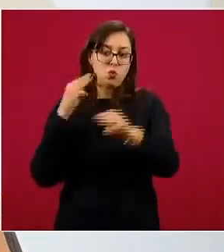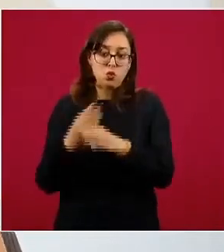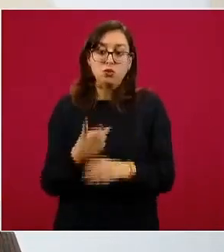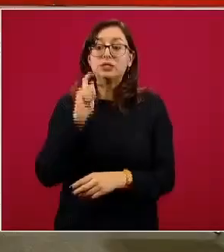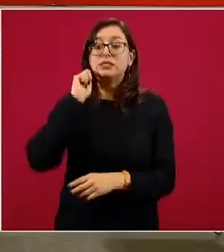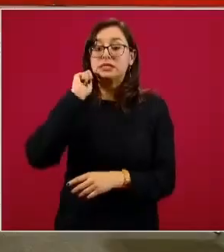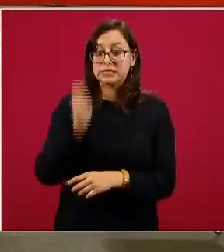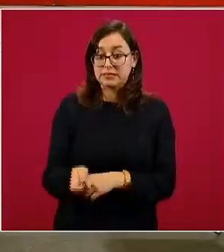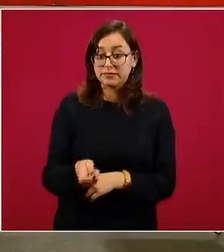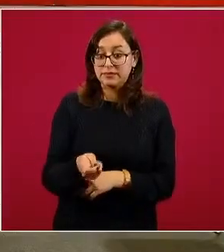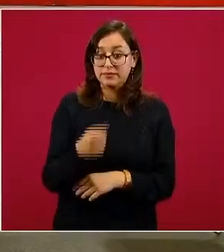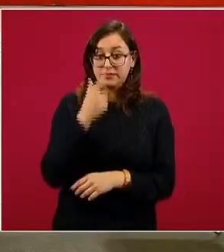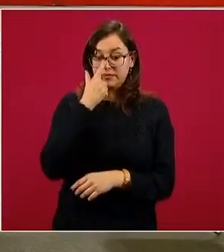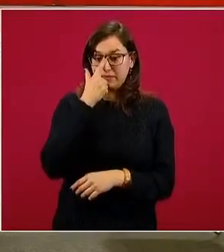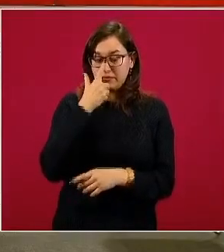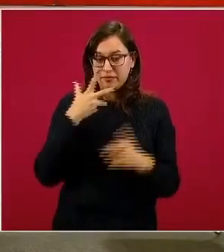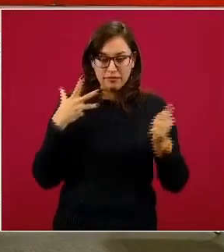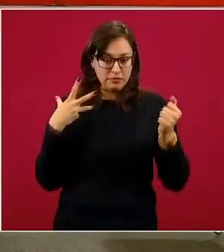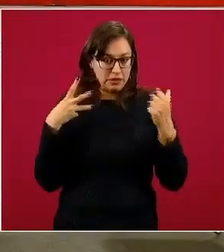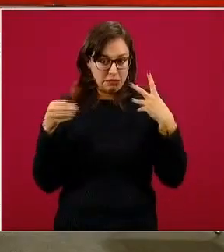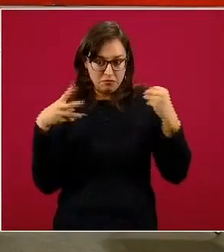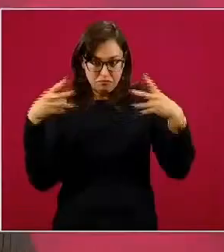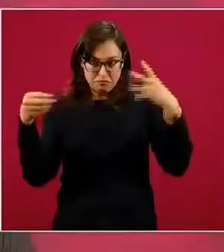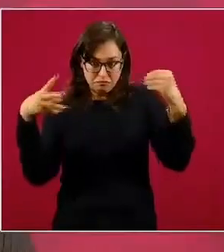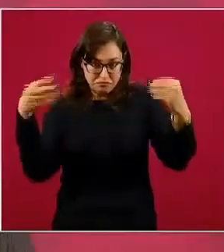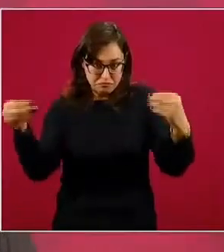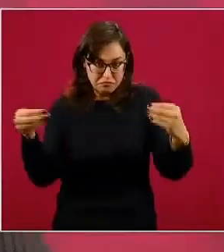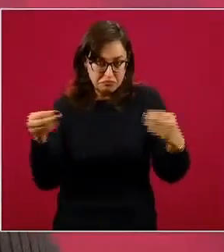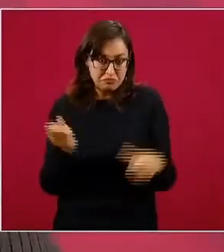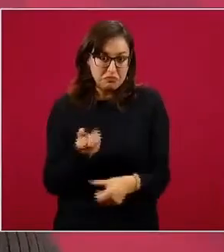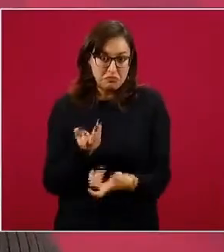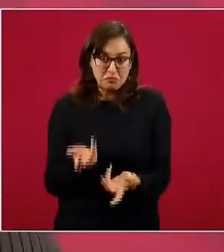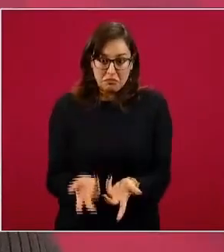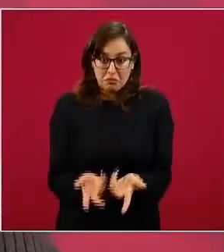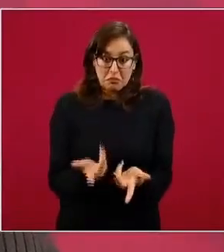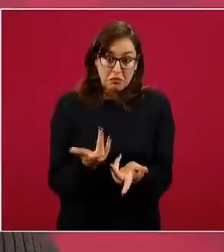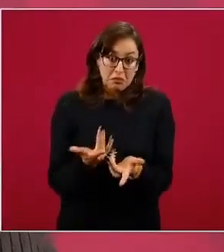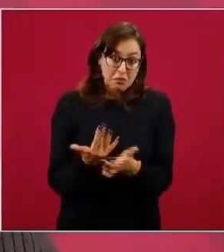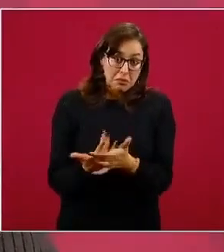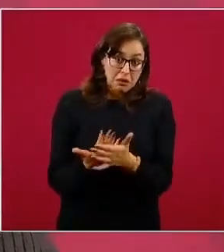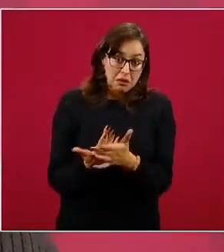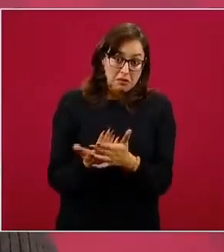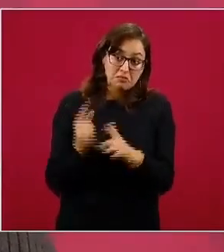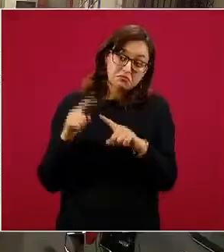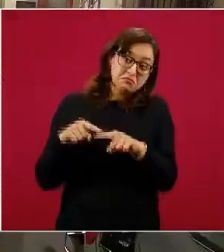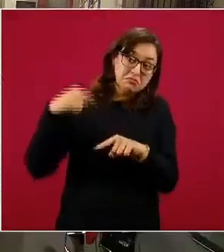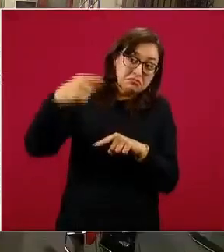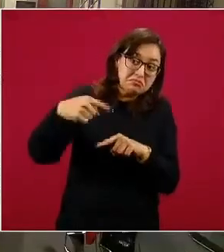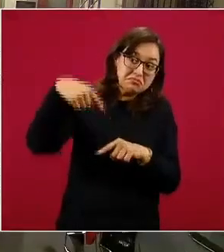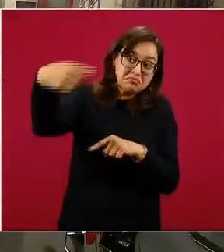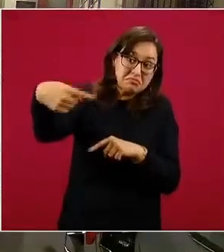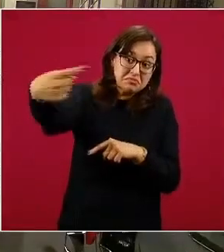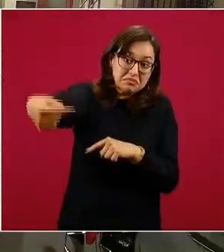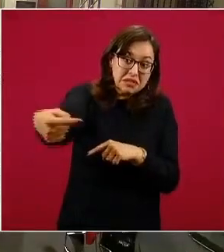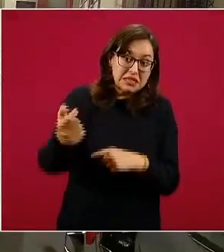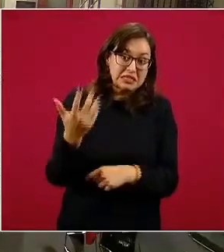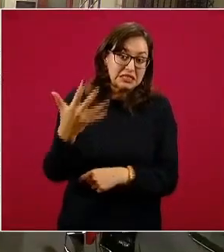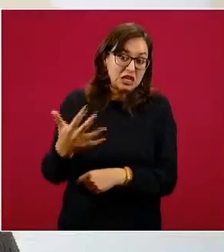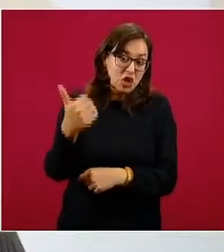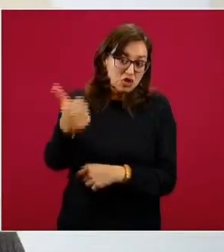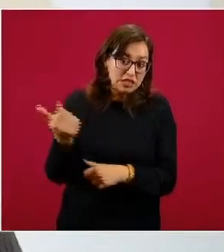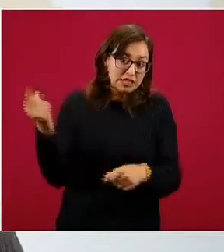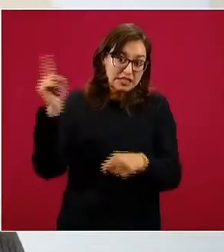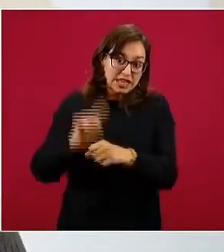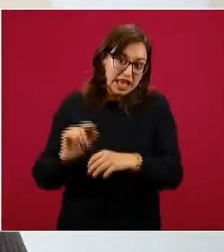incremento de contagios que en su momento pudieran desarrollar casos, los veríamos 5 o 6 días